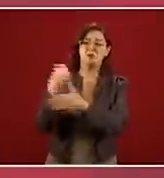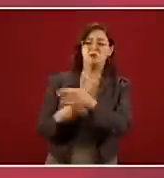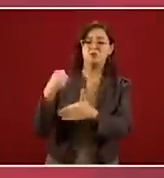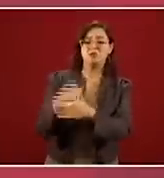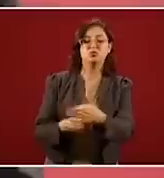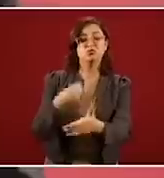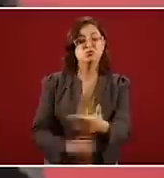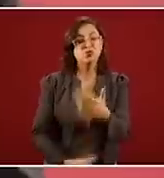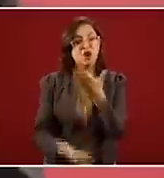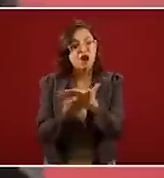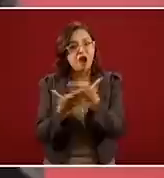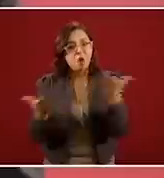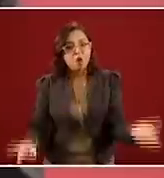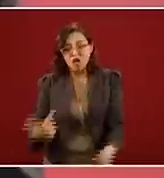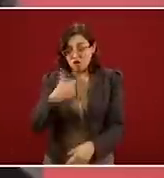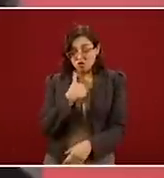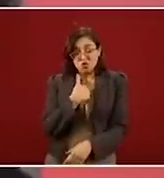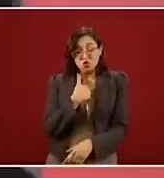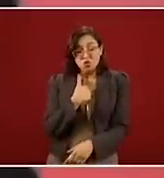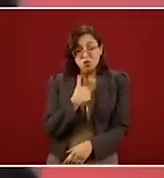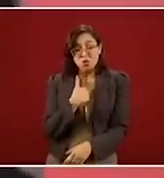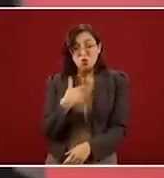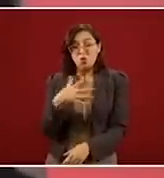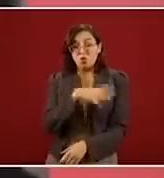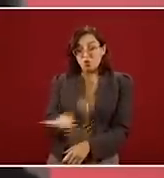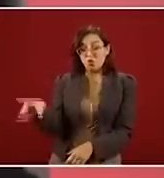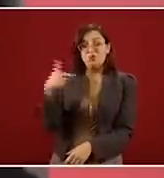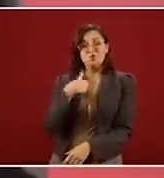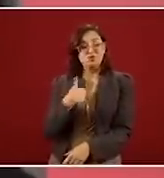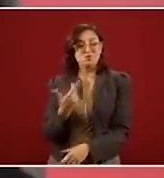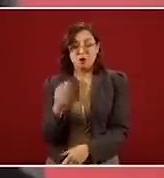a negarme? O sea, no soy fifí.